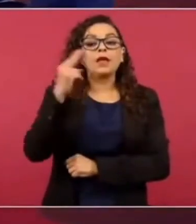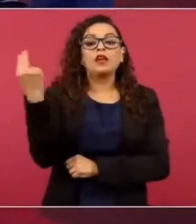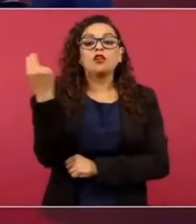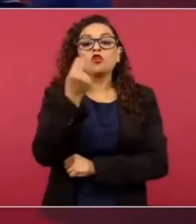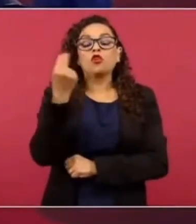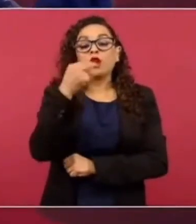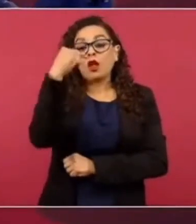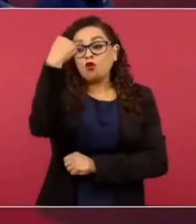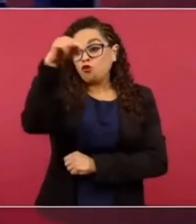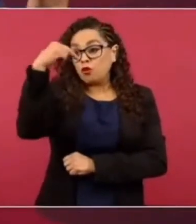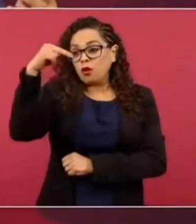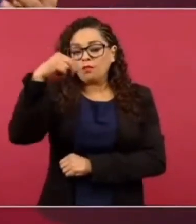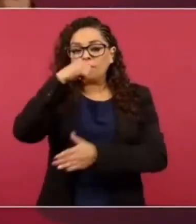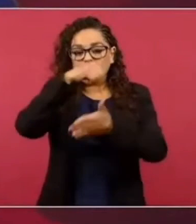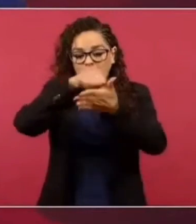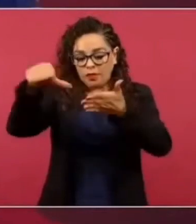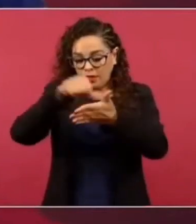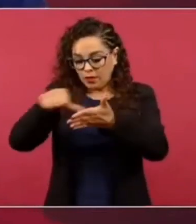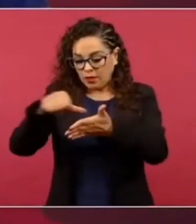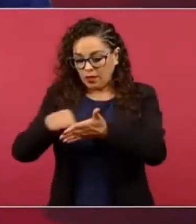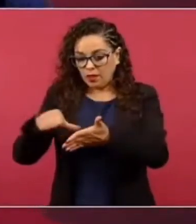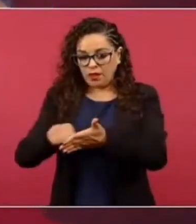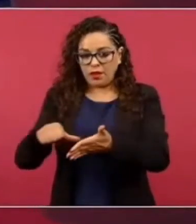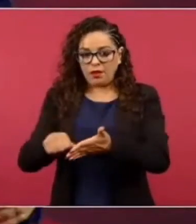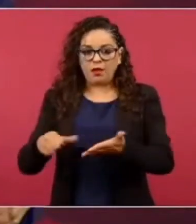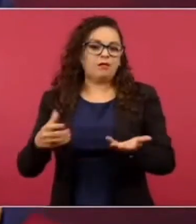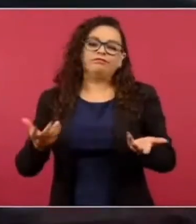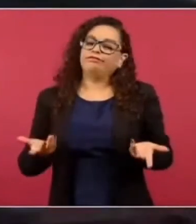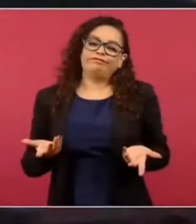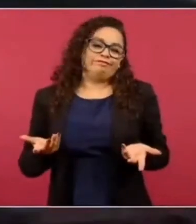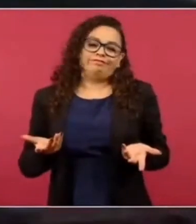imagínense el proceso. Se llama Esquivel.